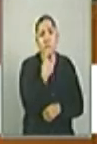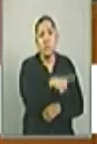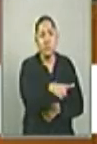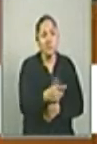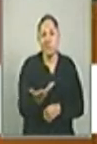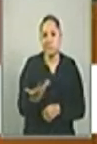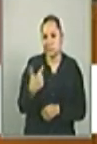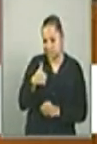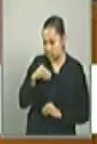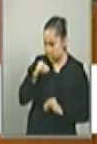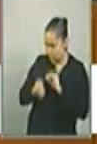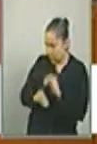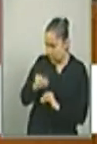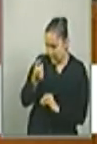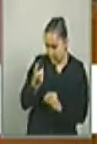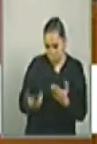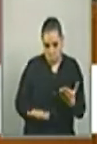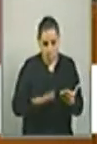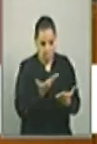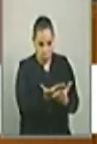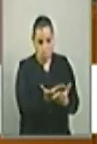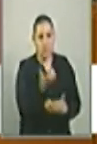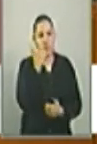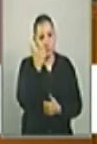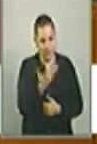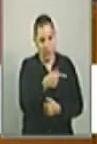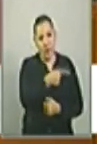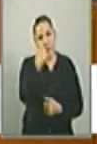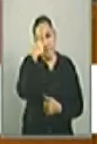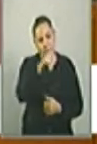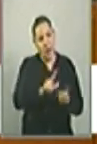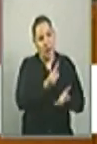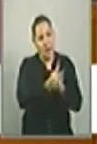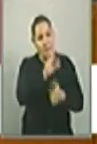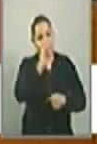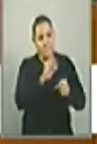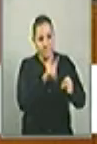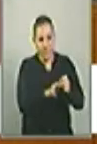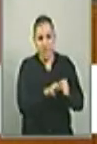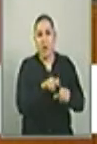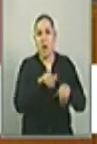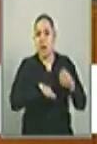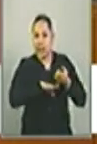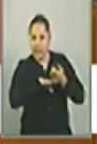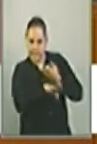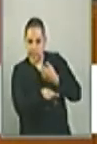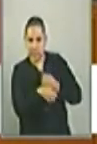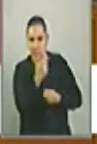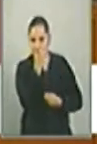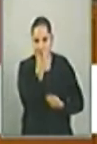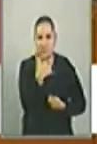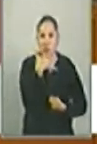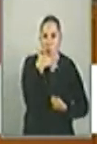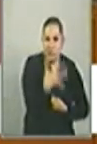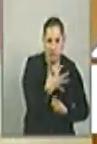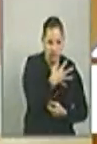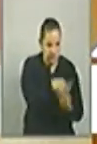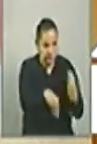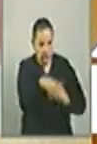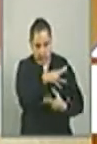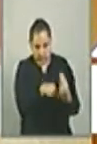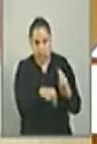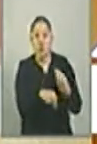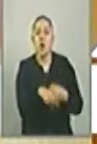exclusiva prevista en la Ley Federal para la Prevención e Identificación de Operaciones con Recursos de Procedencia Ilícita,